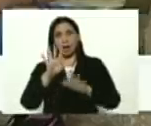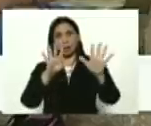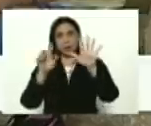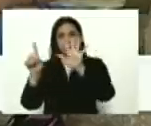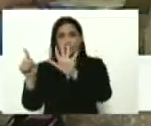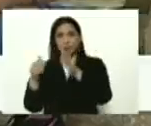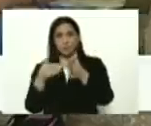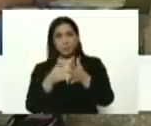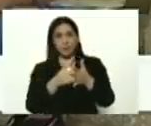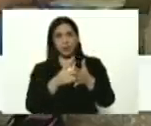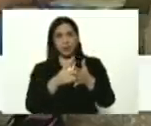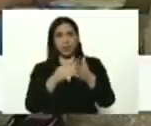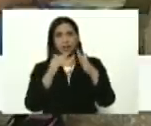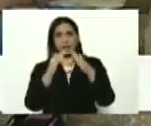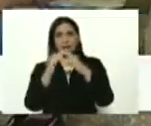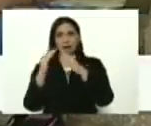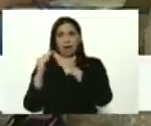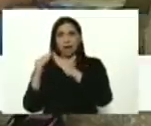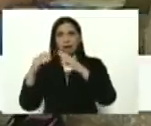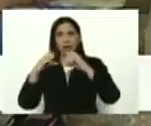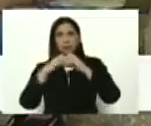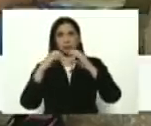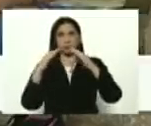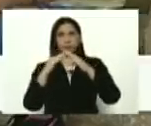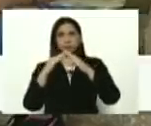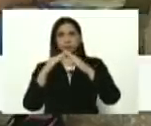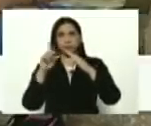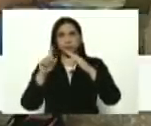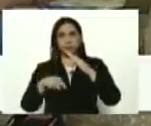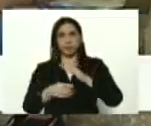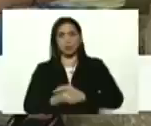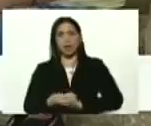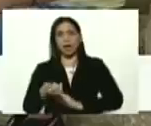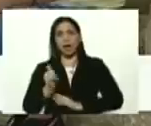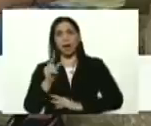416.000 hogares de la patria y al mismo tiempo hay